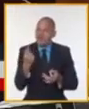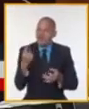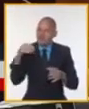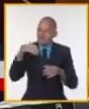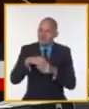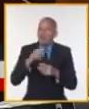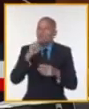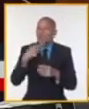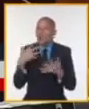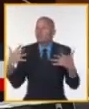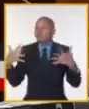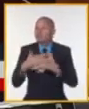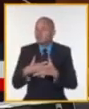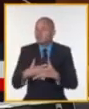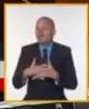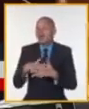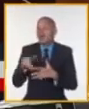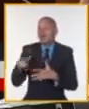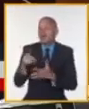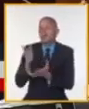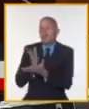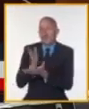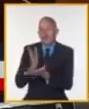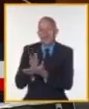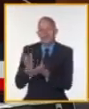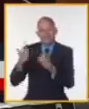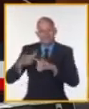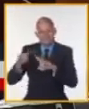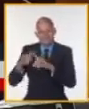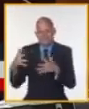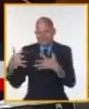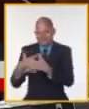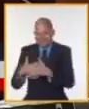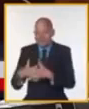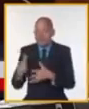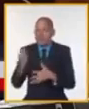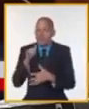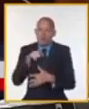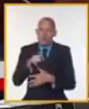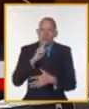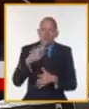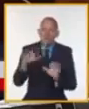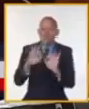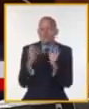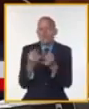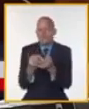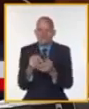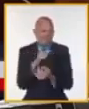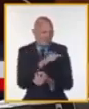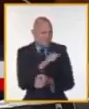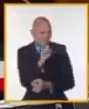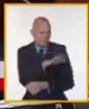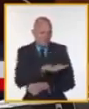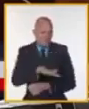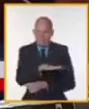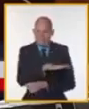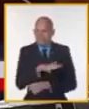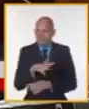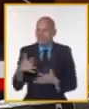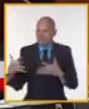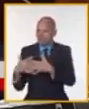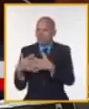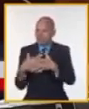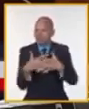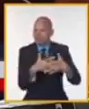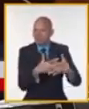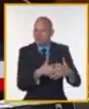escuela, familia y sociedad, que es tan importante, que tantas veces Vilma reiteró en todas sus intervenciones,